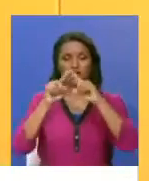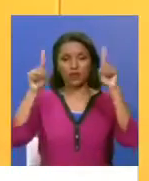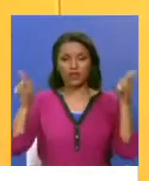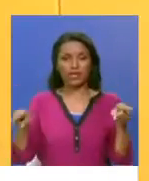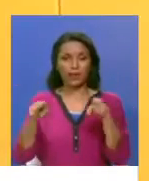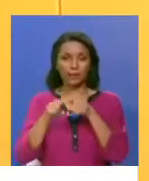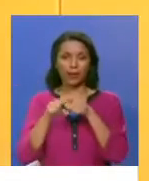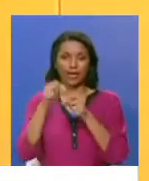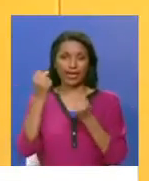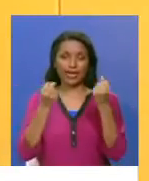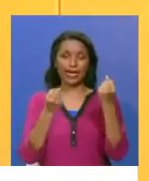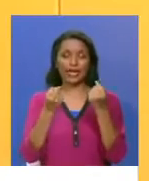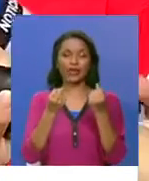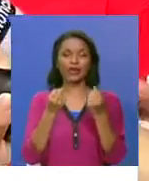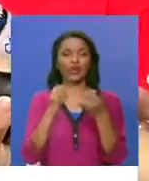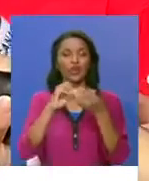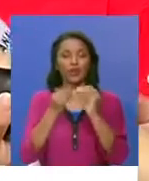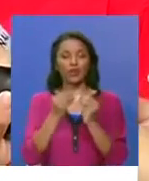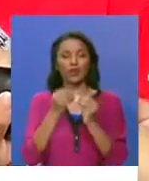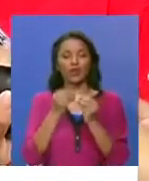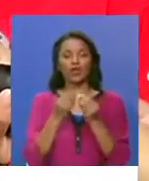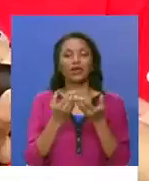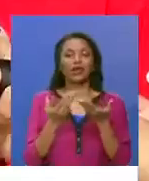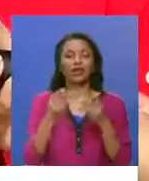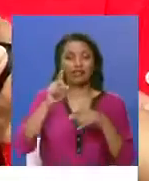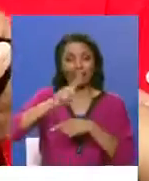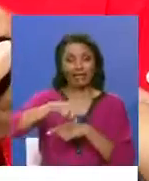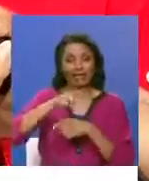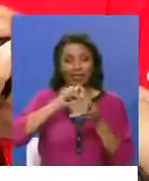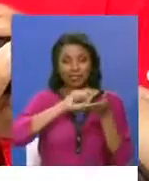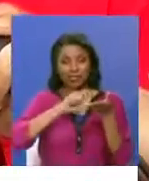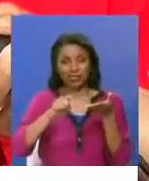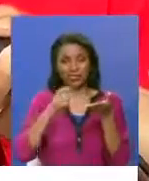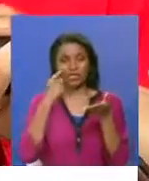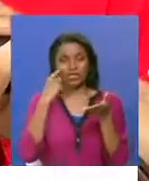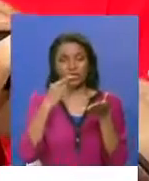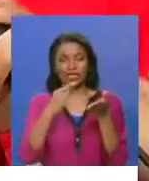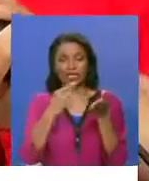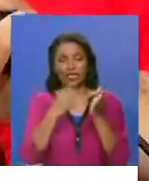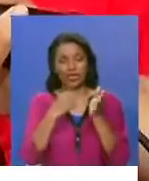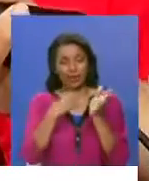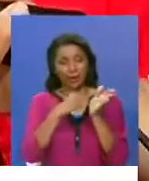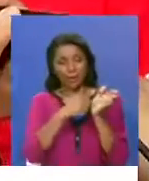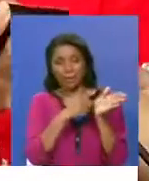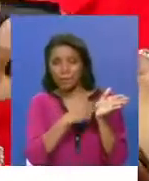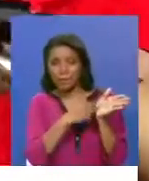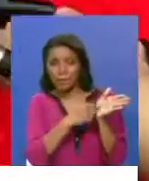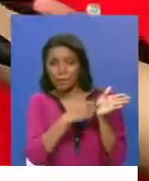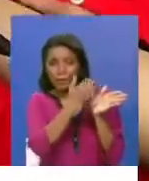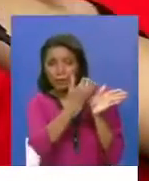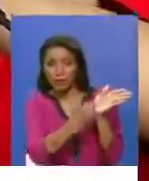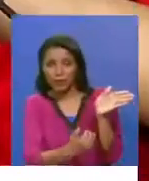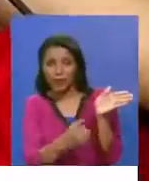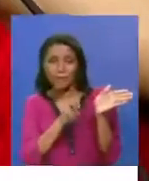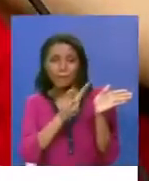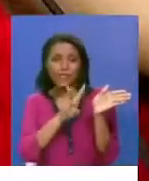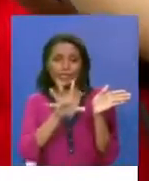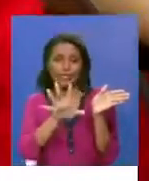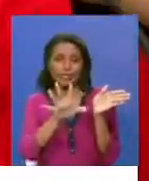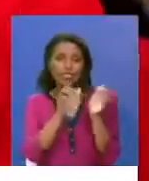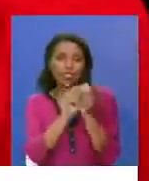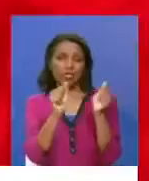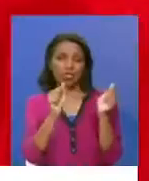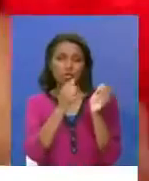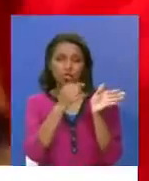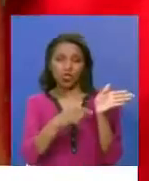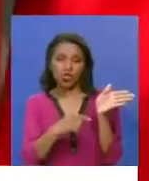el número del cupo del vehículo, aquí le doy procesar cálculo y aquí va a aparecer que va a poner $25 y